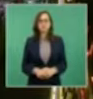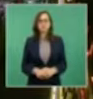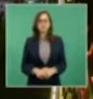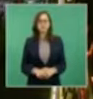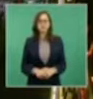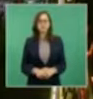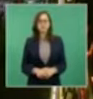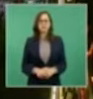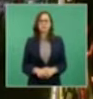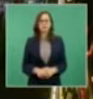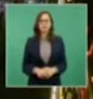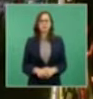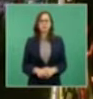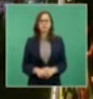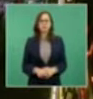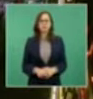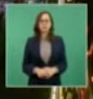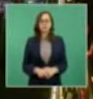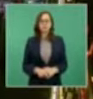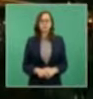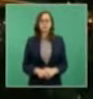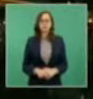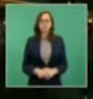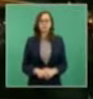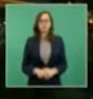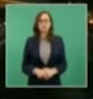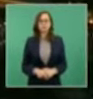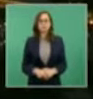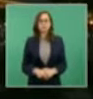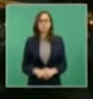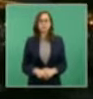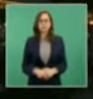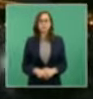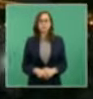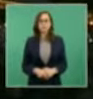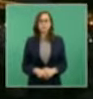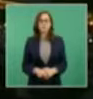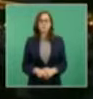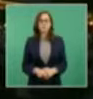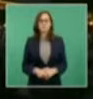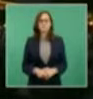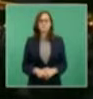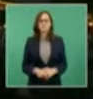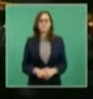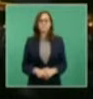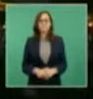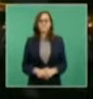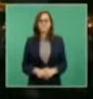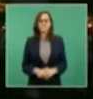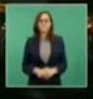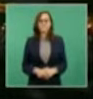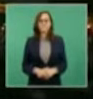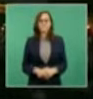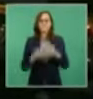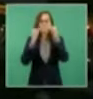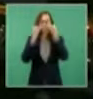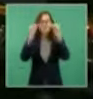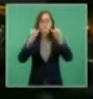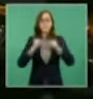No habría tantos malvados si no hubiera tantos cobardes. Todos los que reprueban al